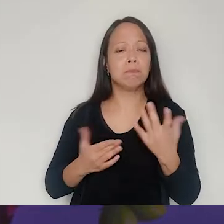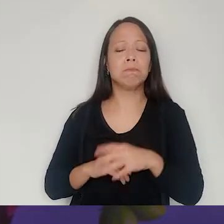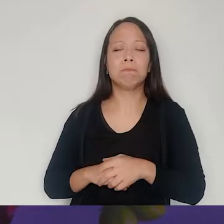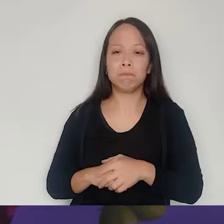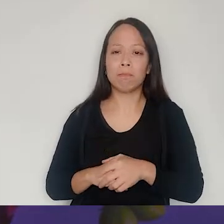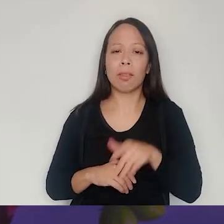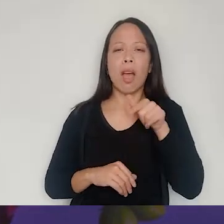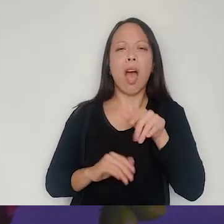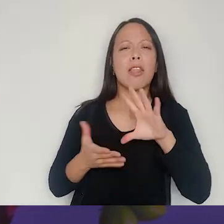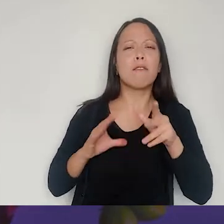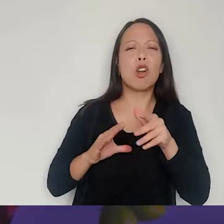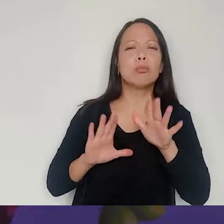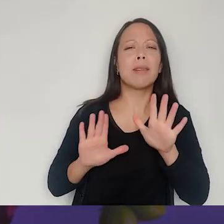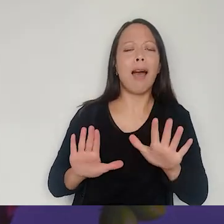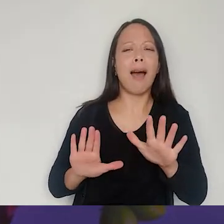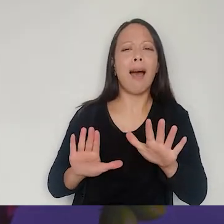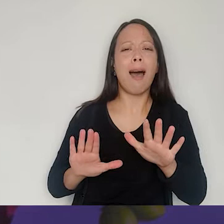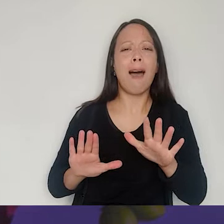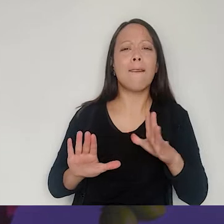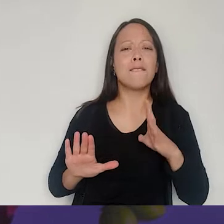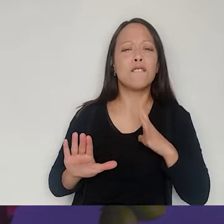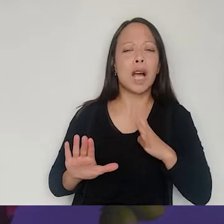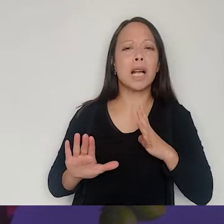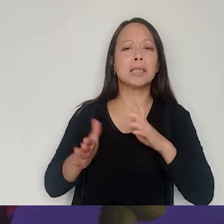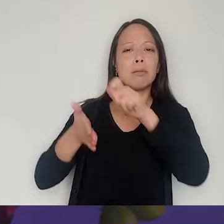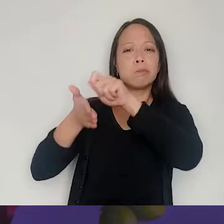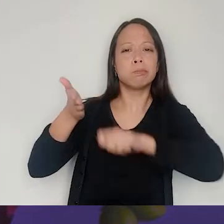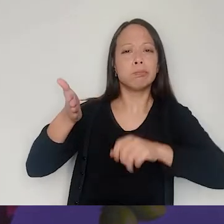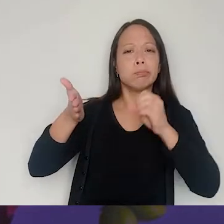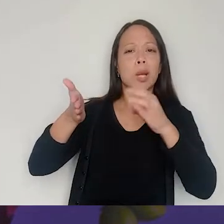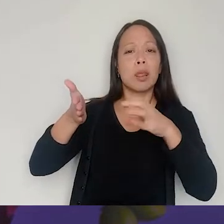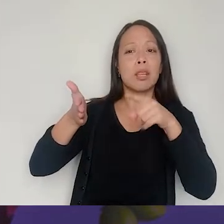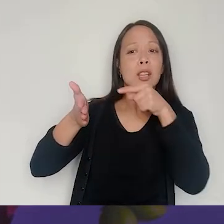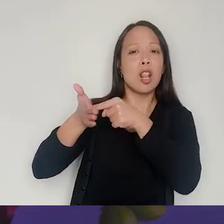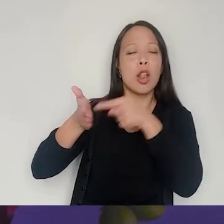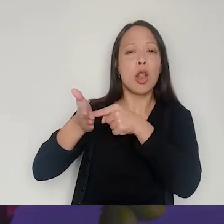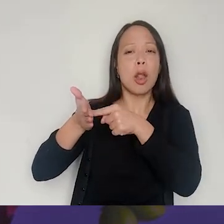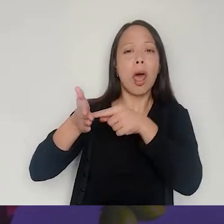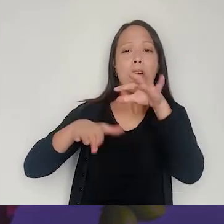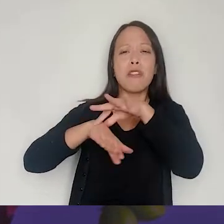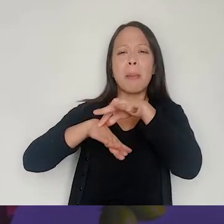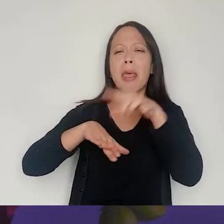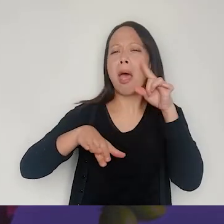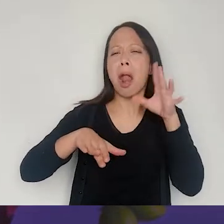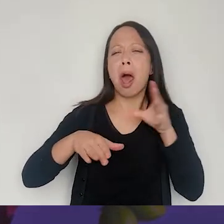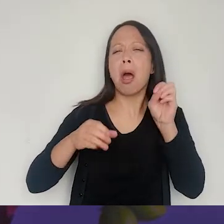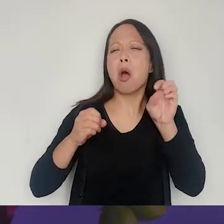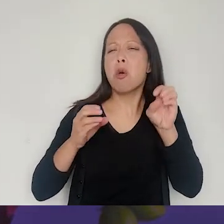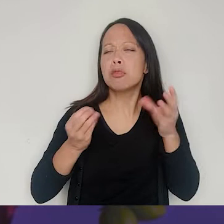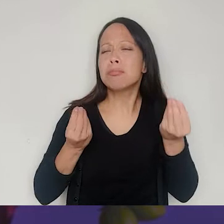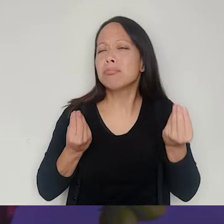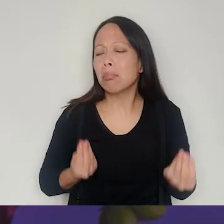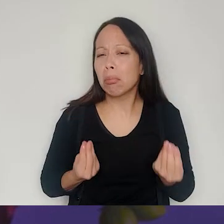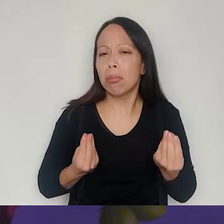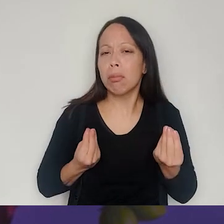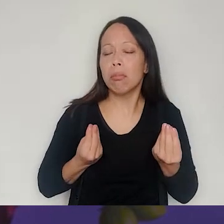de una etiqueta, es decir, esa falta de tener un diagnóstico, impide en muchos casos poder acceder a este tipo de